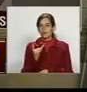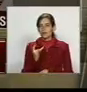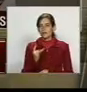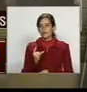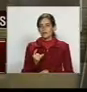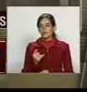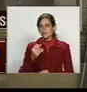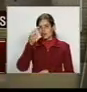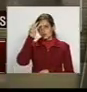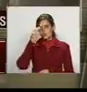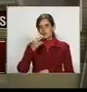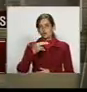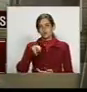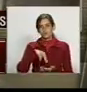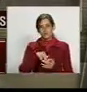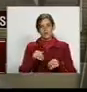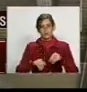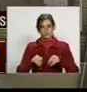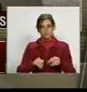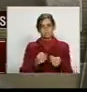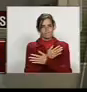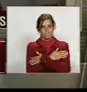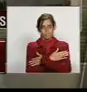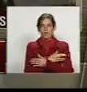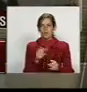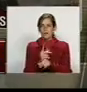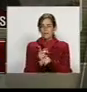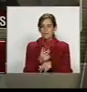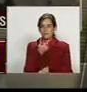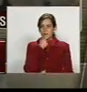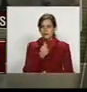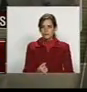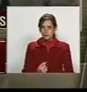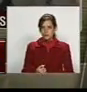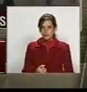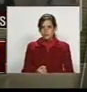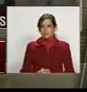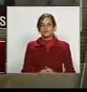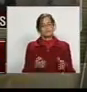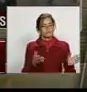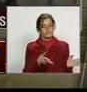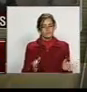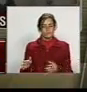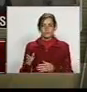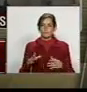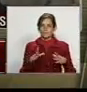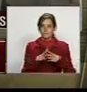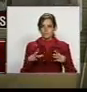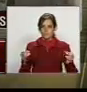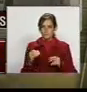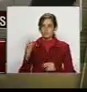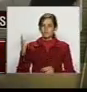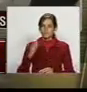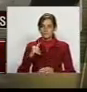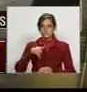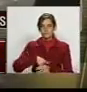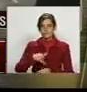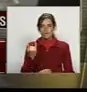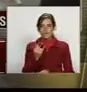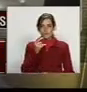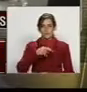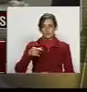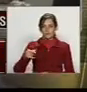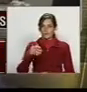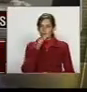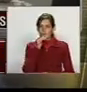Nacional Electoral. Es un proceso rápido, fácil. Los invitamos a que vengan a votar, a las personas que